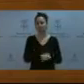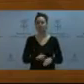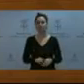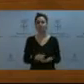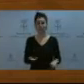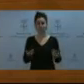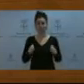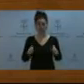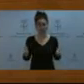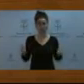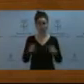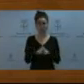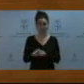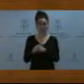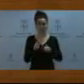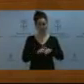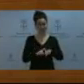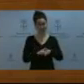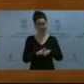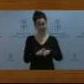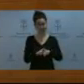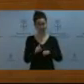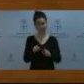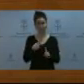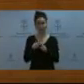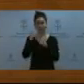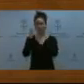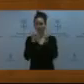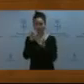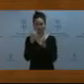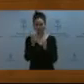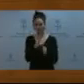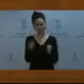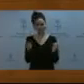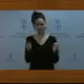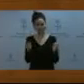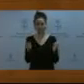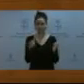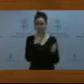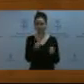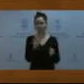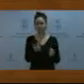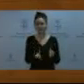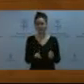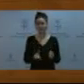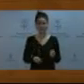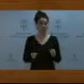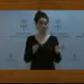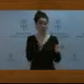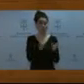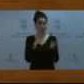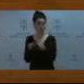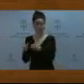y el desarrollo del sector ganadero es complicada. Y es cierto que hay determinados colectivos que no contribuyen para nada, sobre